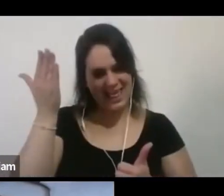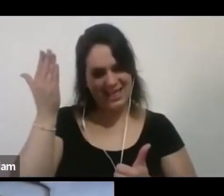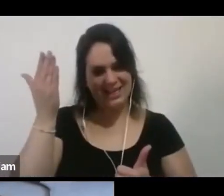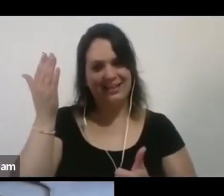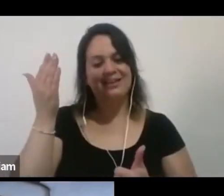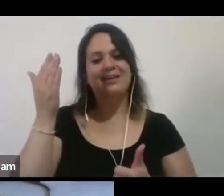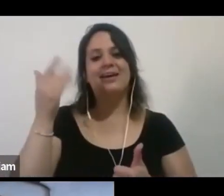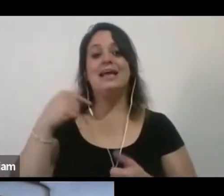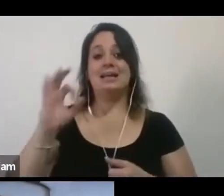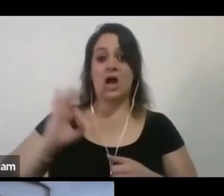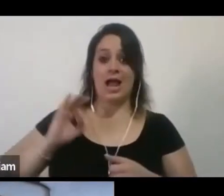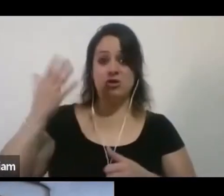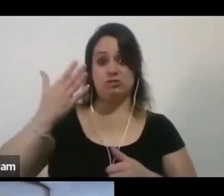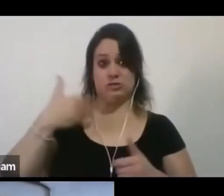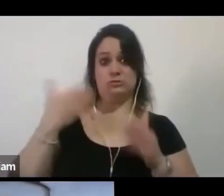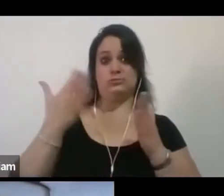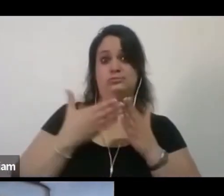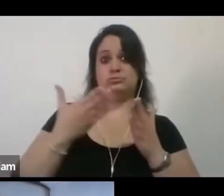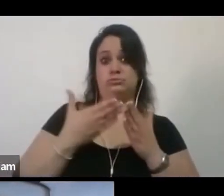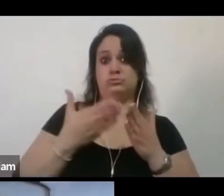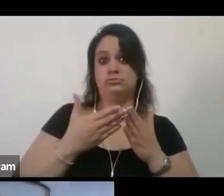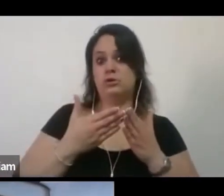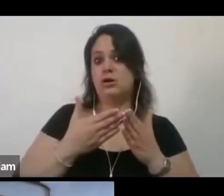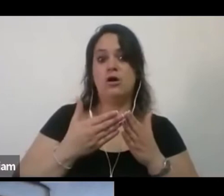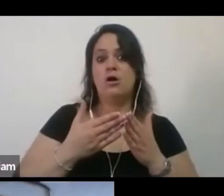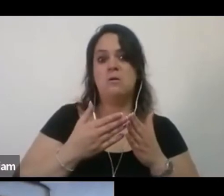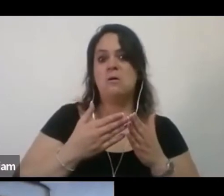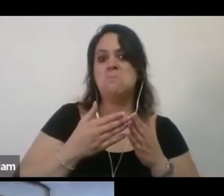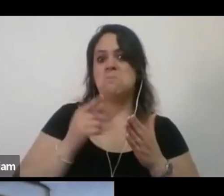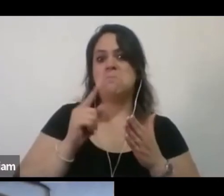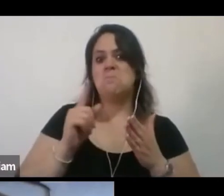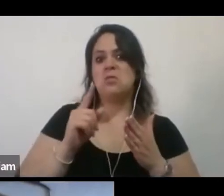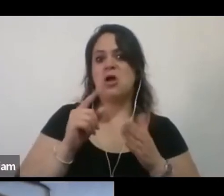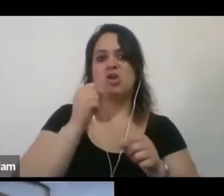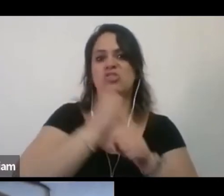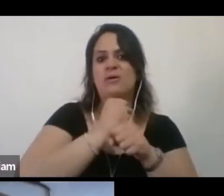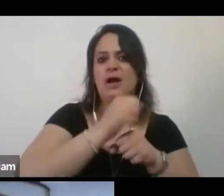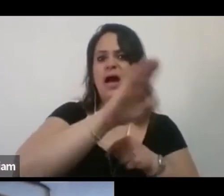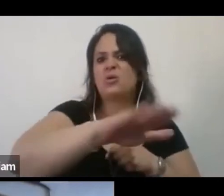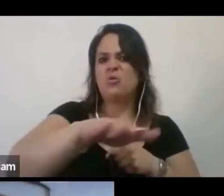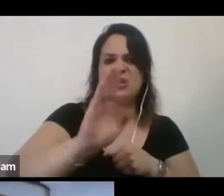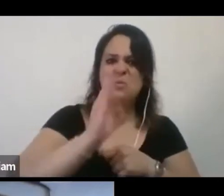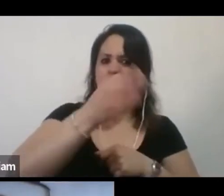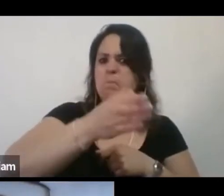en los 5 años de carrera dije que yo nunca iba a trabajar con niños.